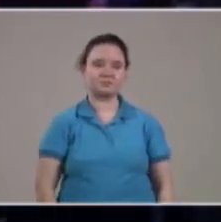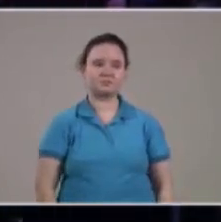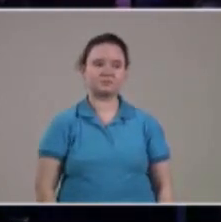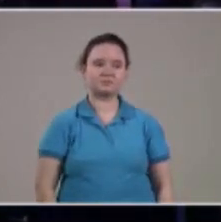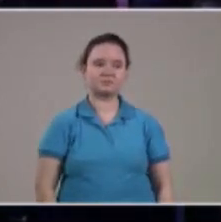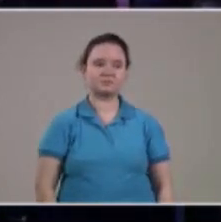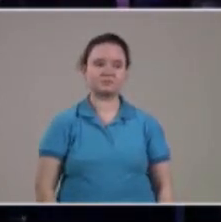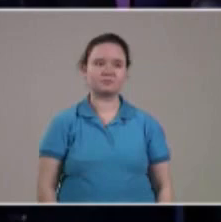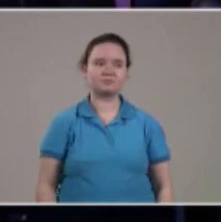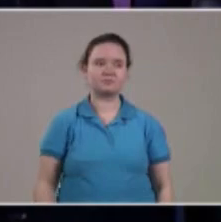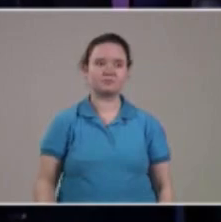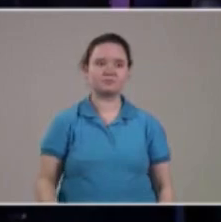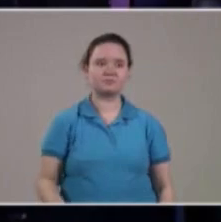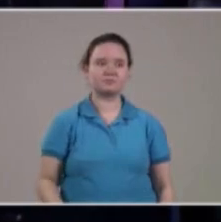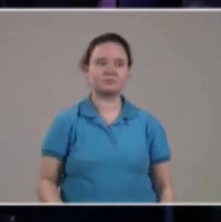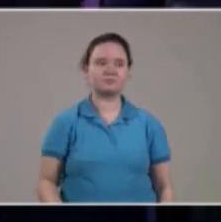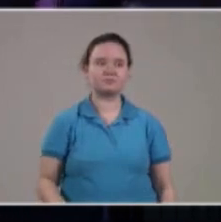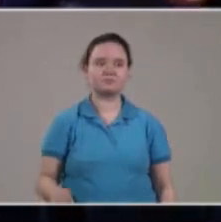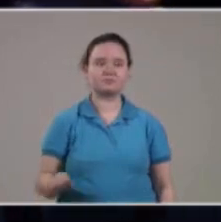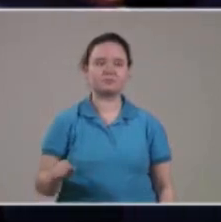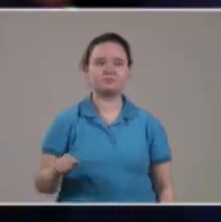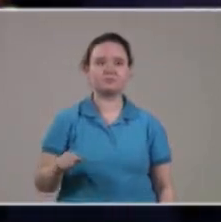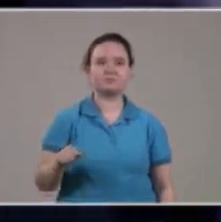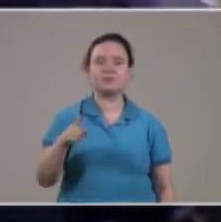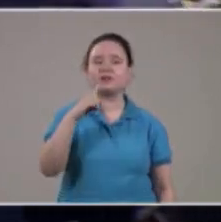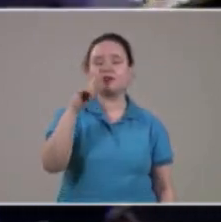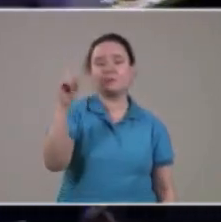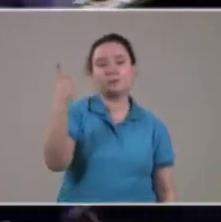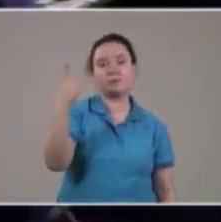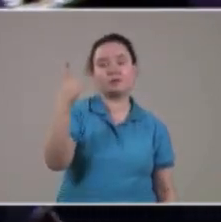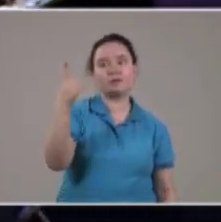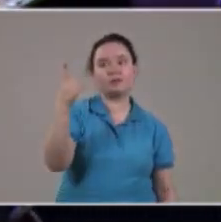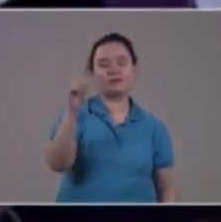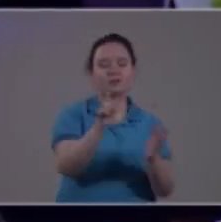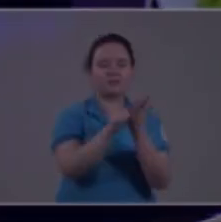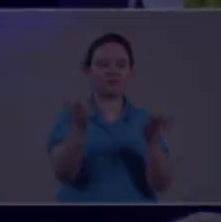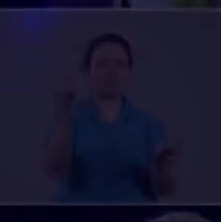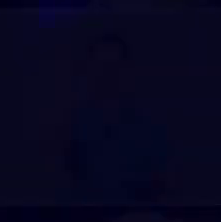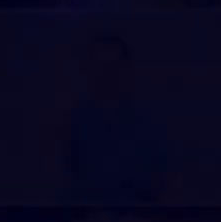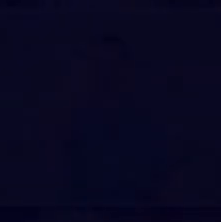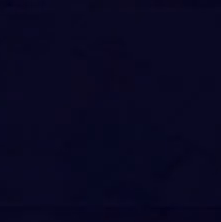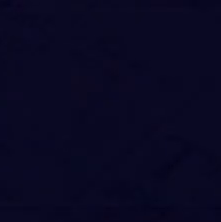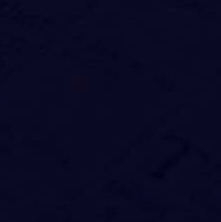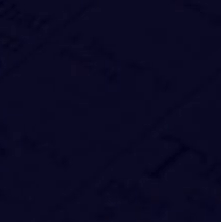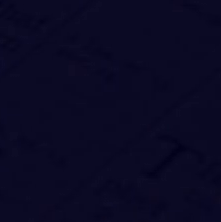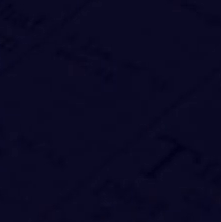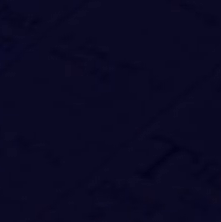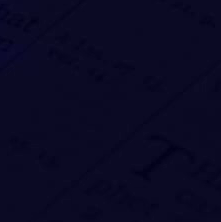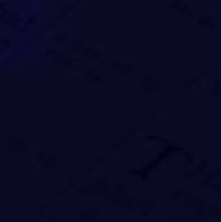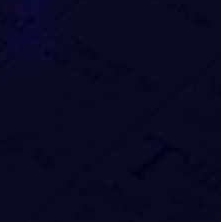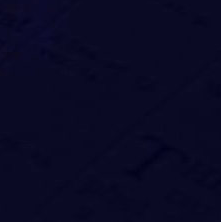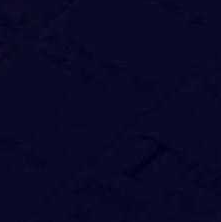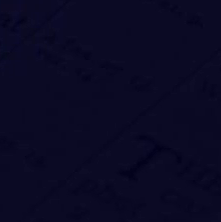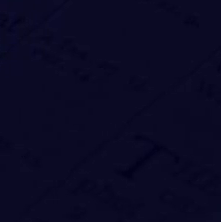Y la Biblia también. Y primer libro de Reyes, capítulo 15, verso 5, dice: pues